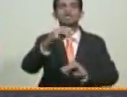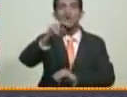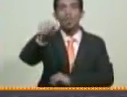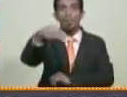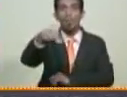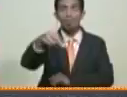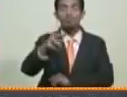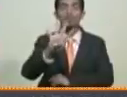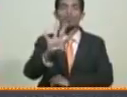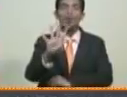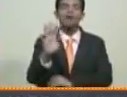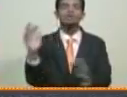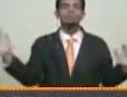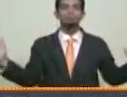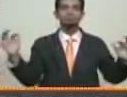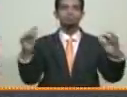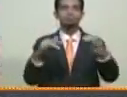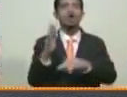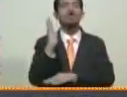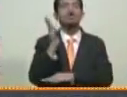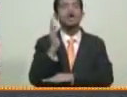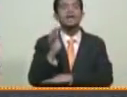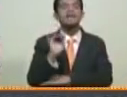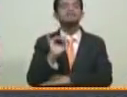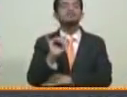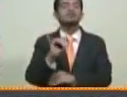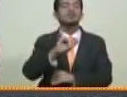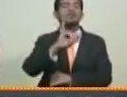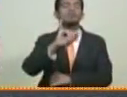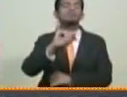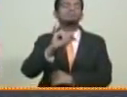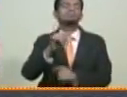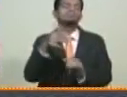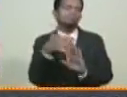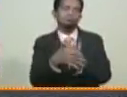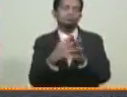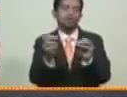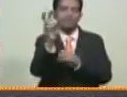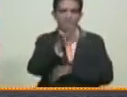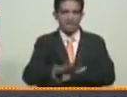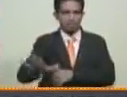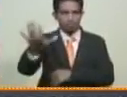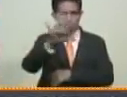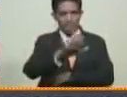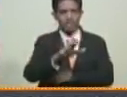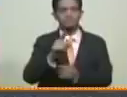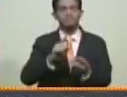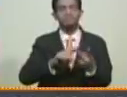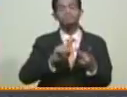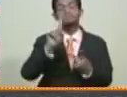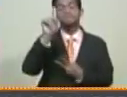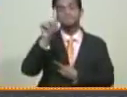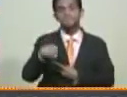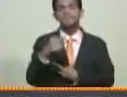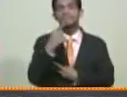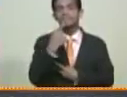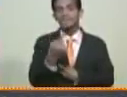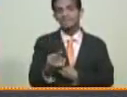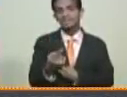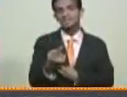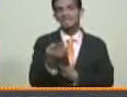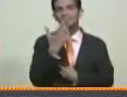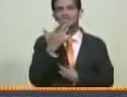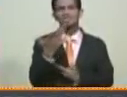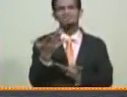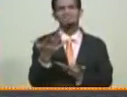se espera una gran renovación de la militancia y de la Tolda Roja en todo el territorio nacional. Igualmente ha calificado como guerrerista la decisión